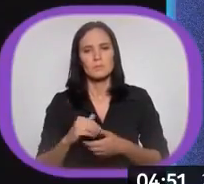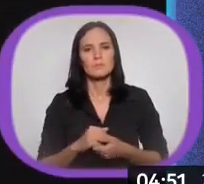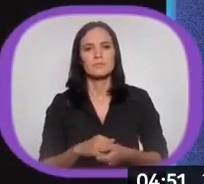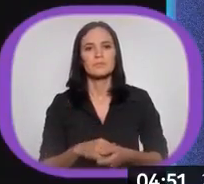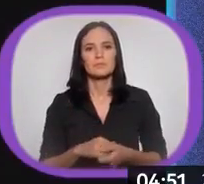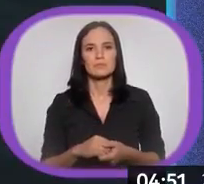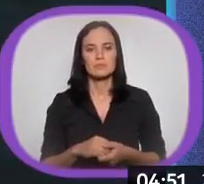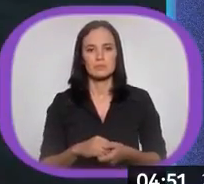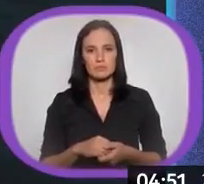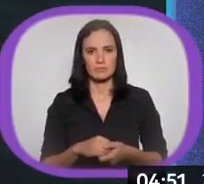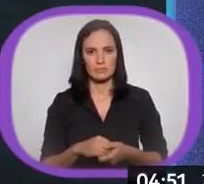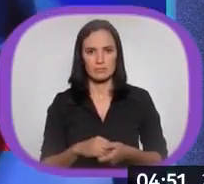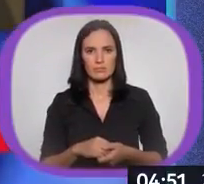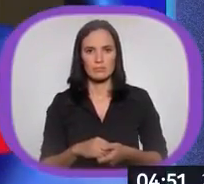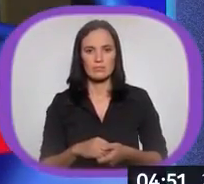¡Vamos!